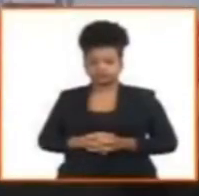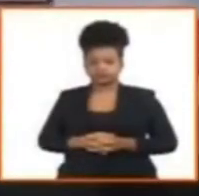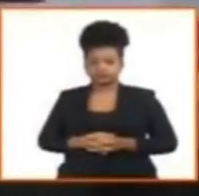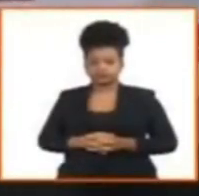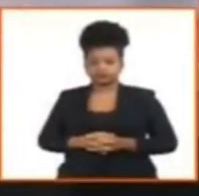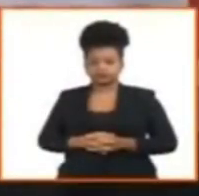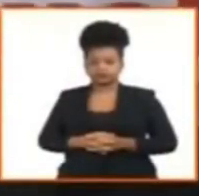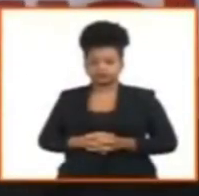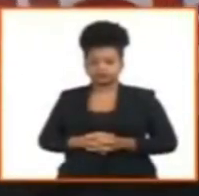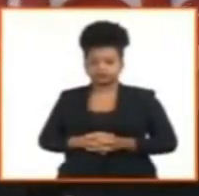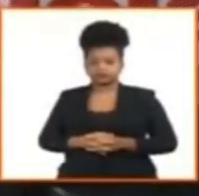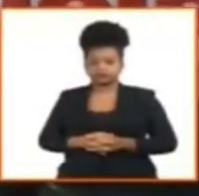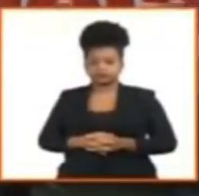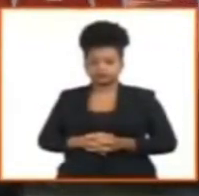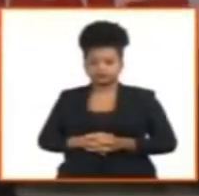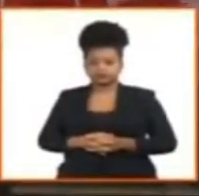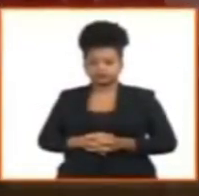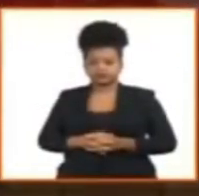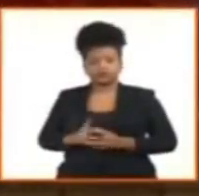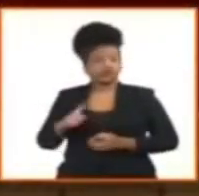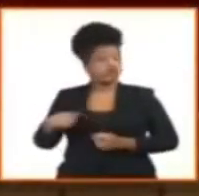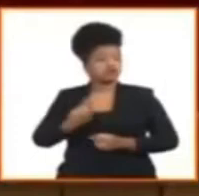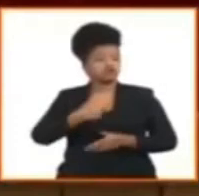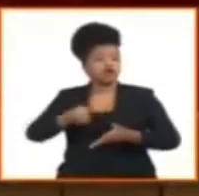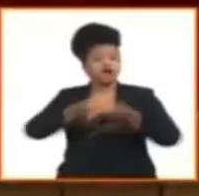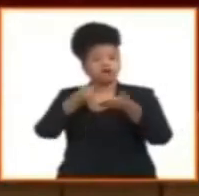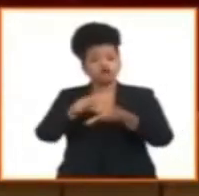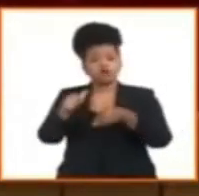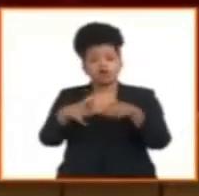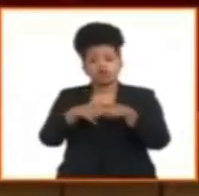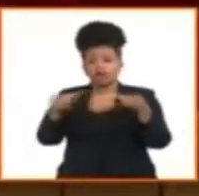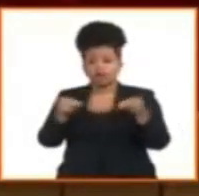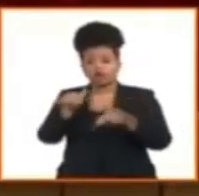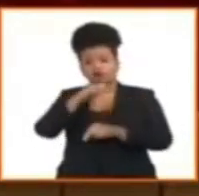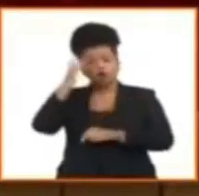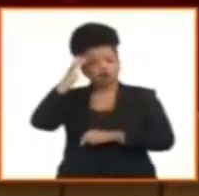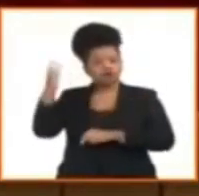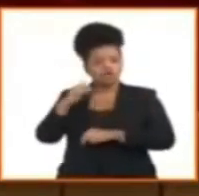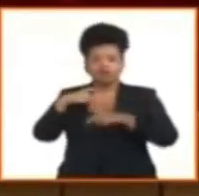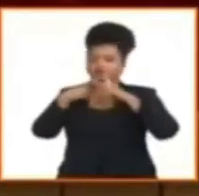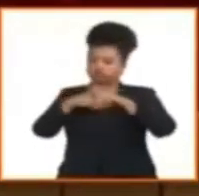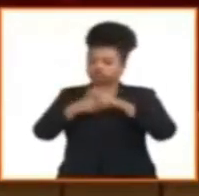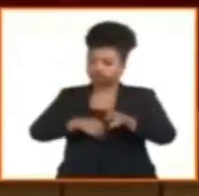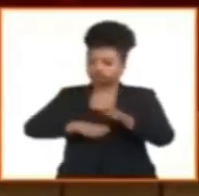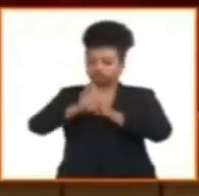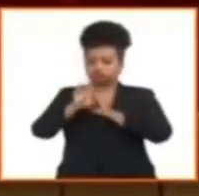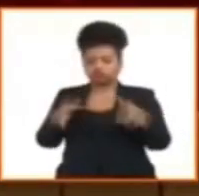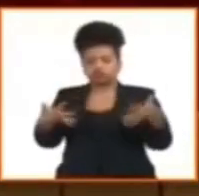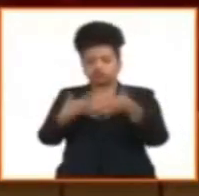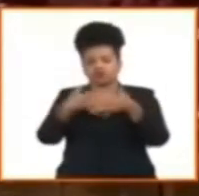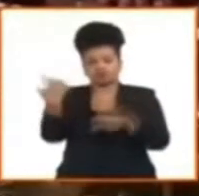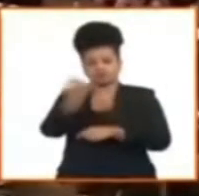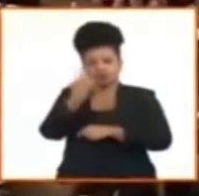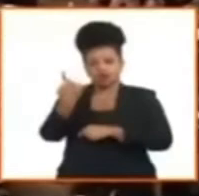Nuestro invariable apoyo también a la República de Nicaragua y a su gobierno de reconciliación y unidad nacional.